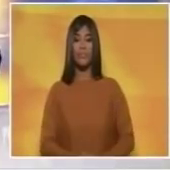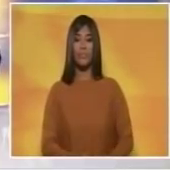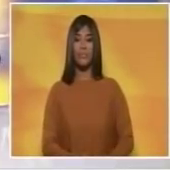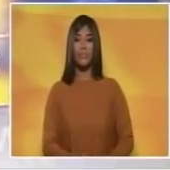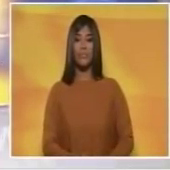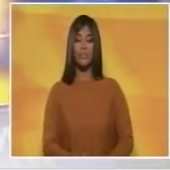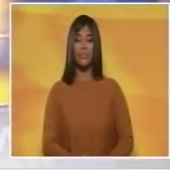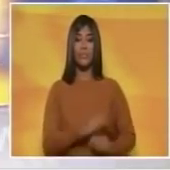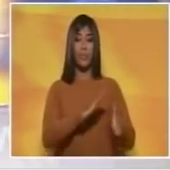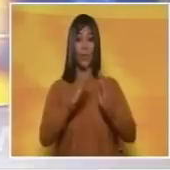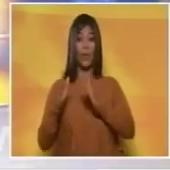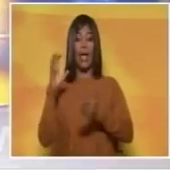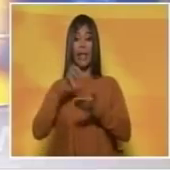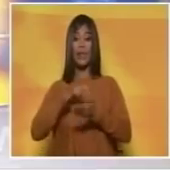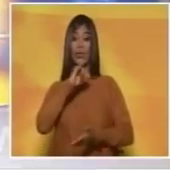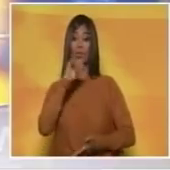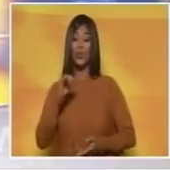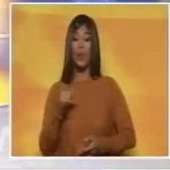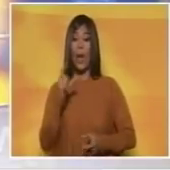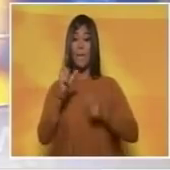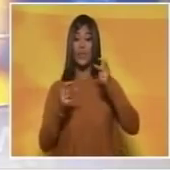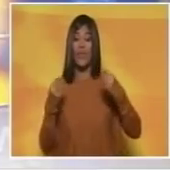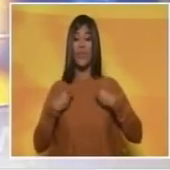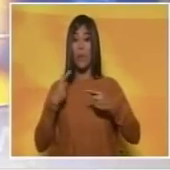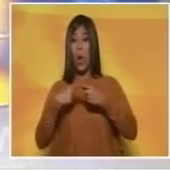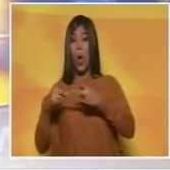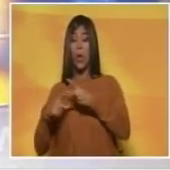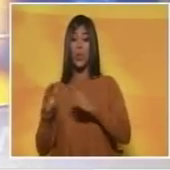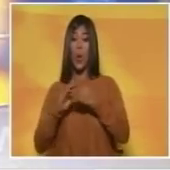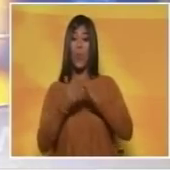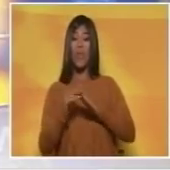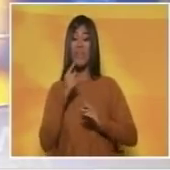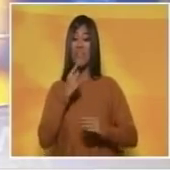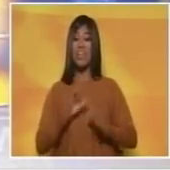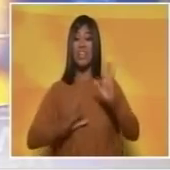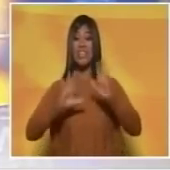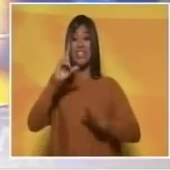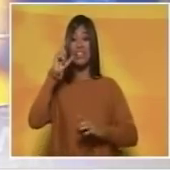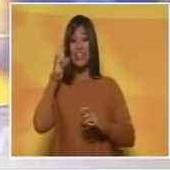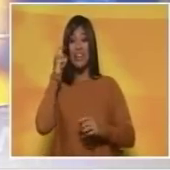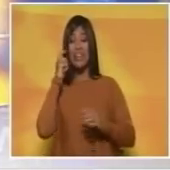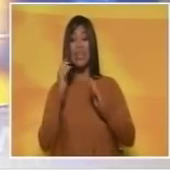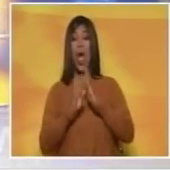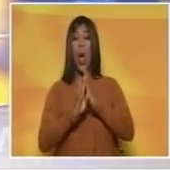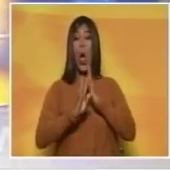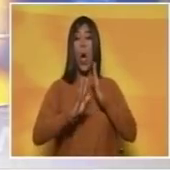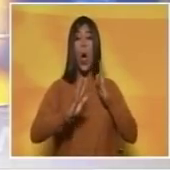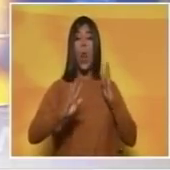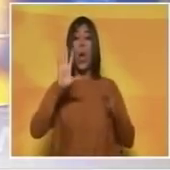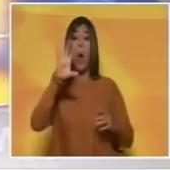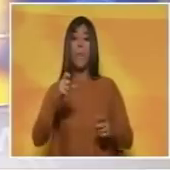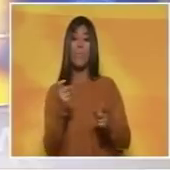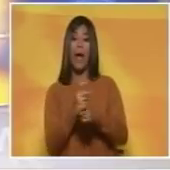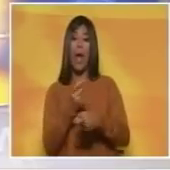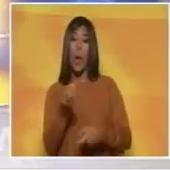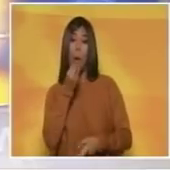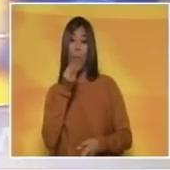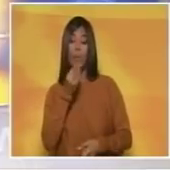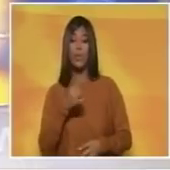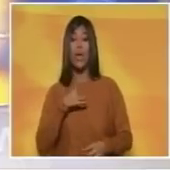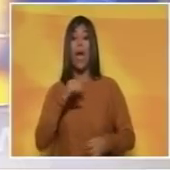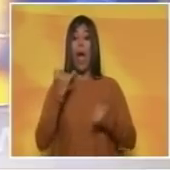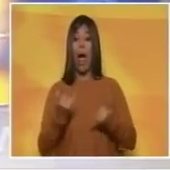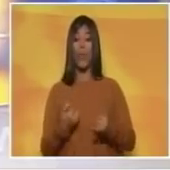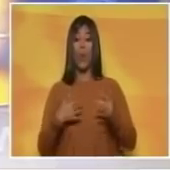En el estado Zulia, vecinos de distintas comunidades denuncian que llevan hasta 15 días en colas para comprar gas doméstico. A esta hora establecemos